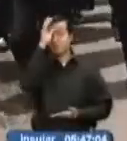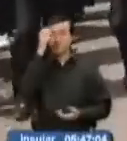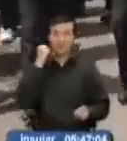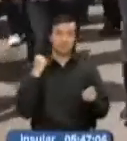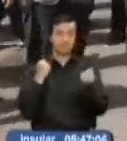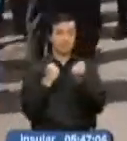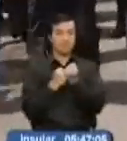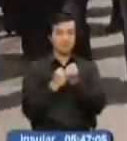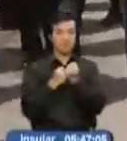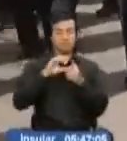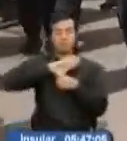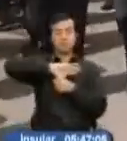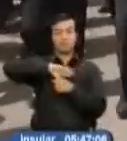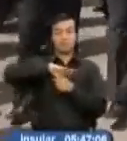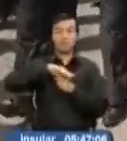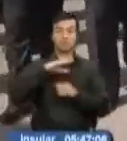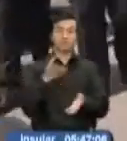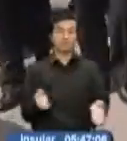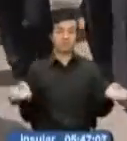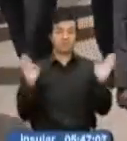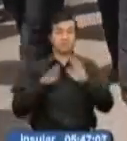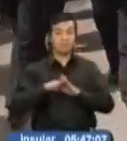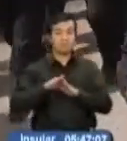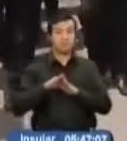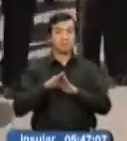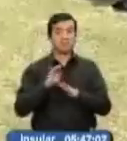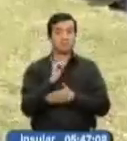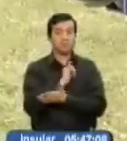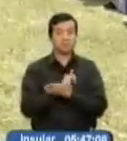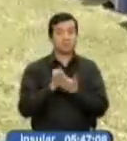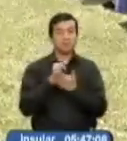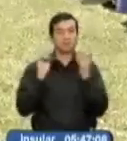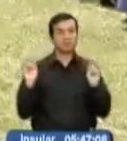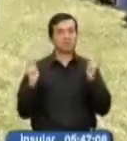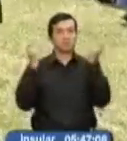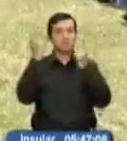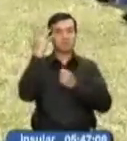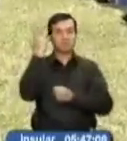reciben de los embajadores de Otavalo y de Imbabura. Los festejos se extienden por 15 días.